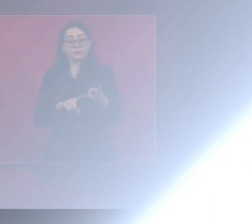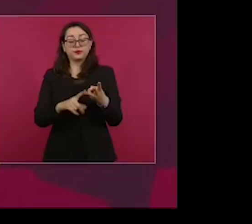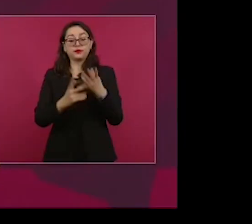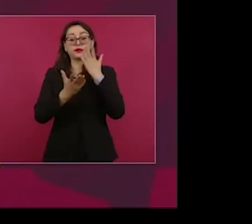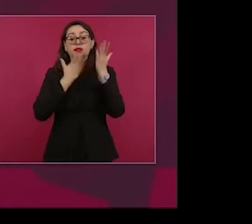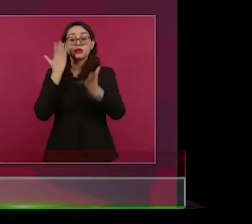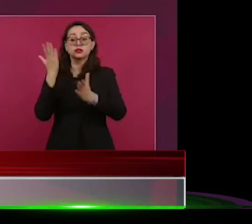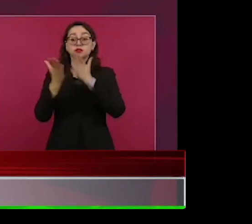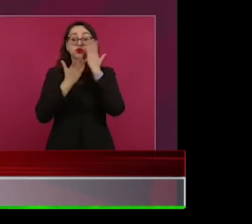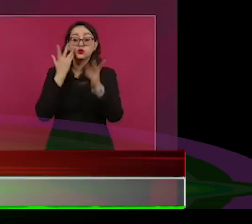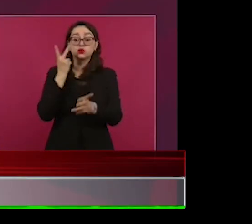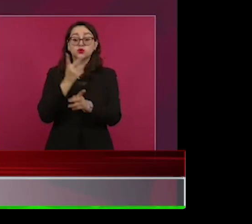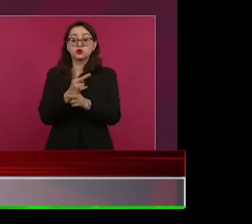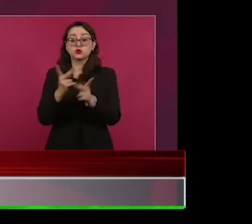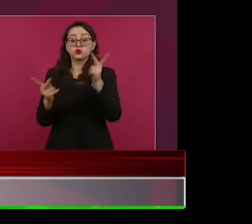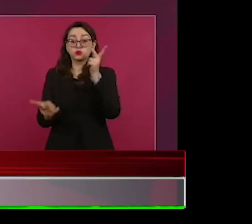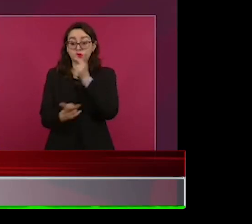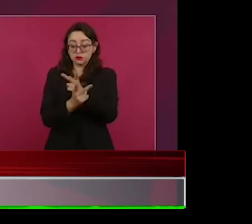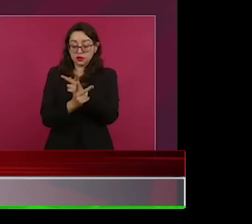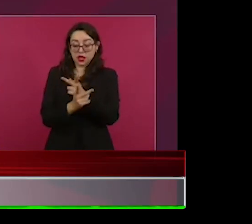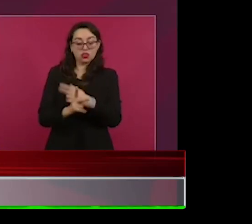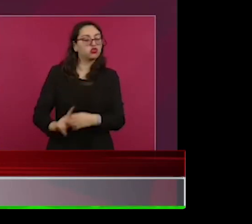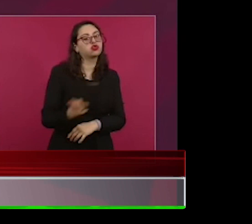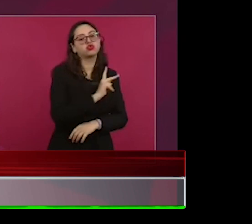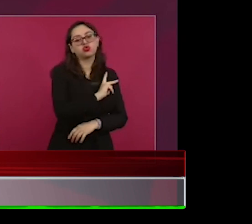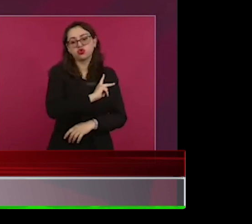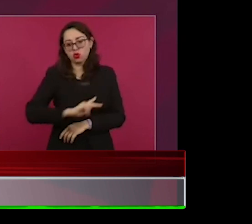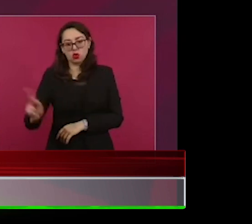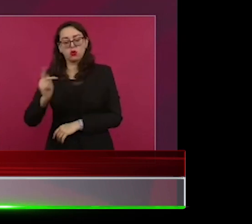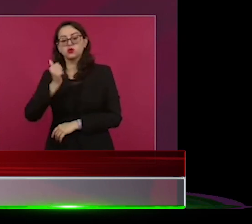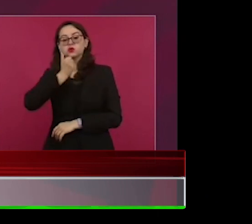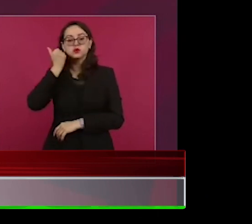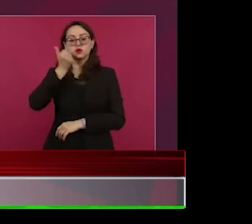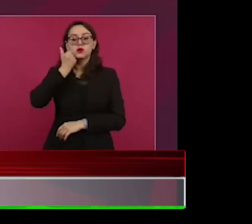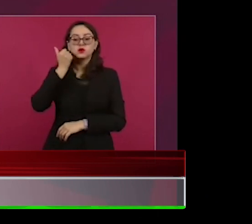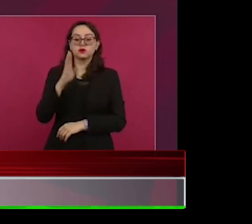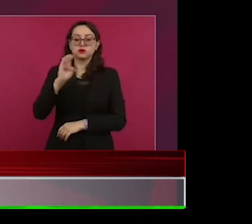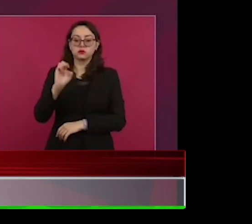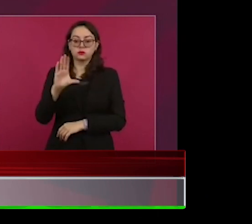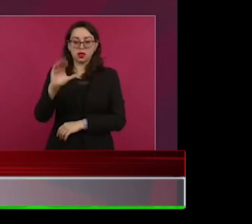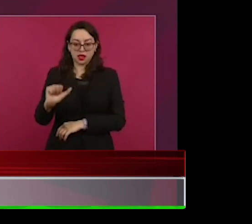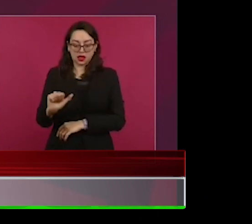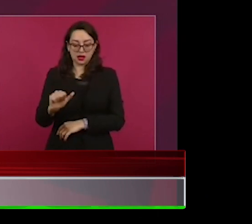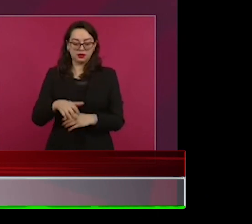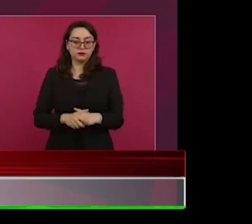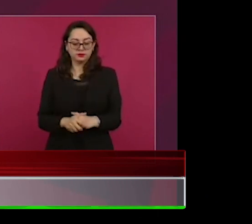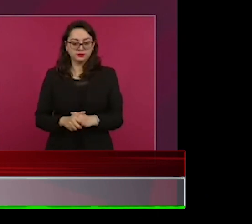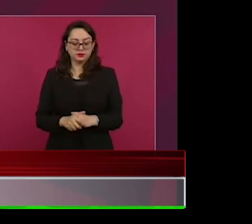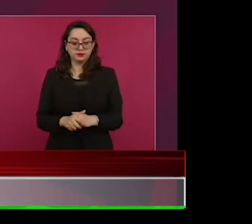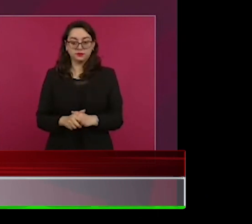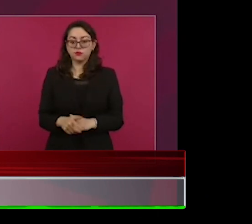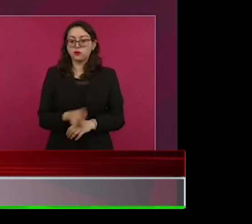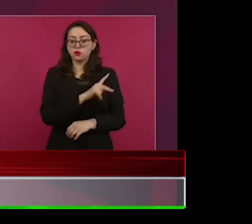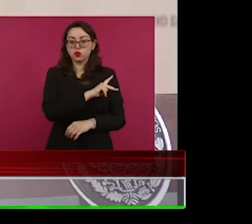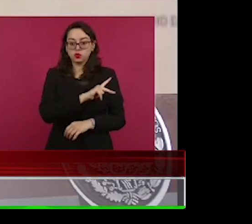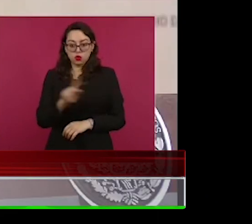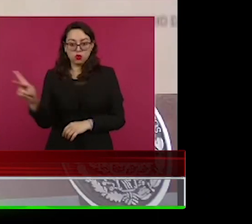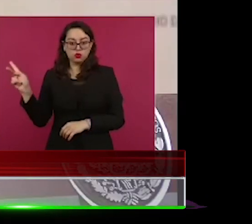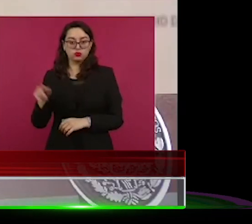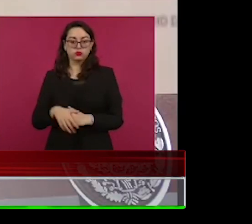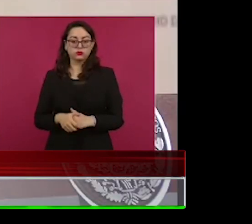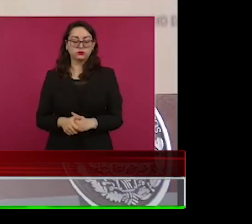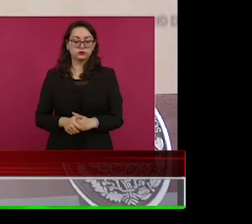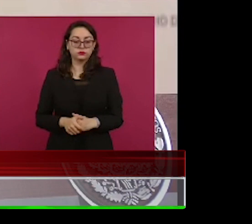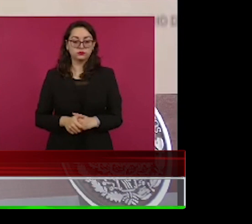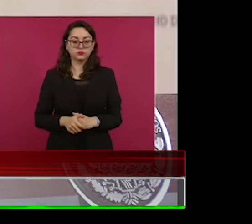el presidente Andrés Manuel López Obrador propuso a los ministros de la suprema corte que los recursos de los fideicomisos que tiene el poder judicial